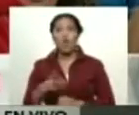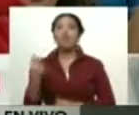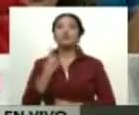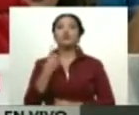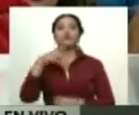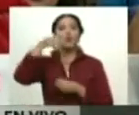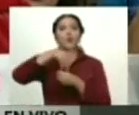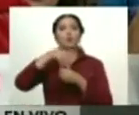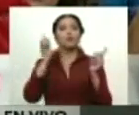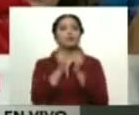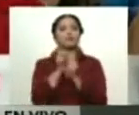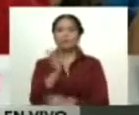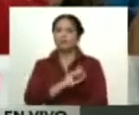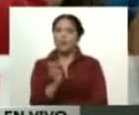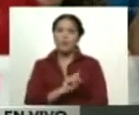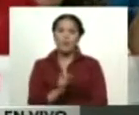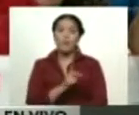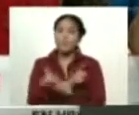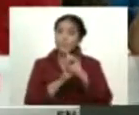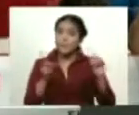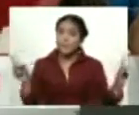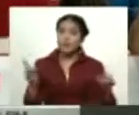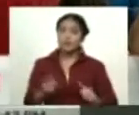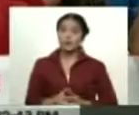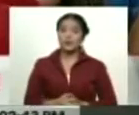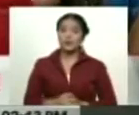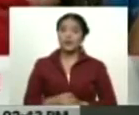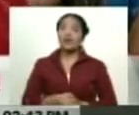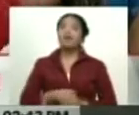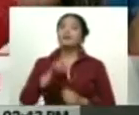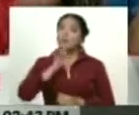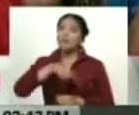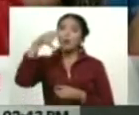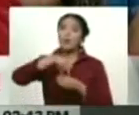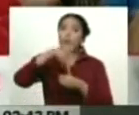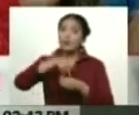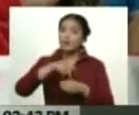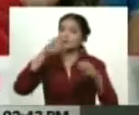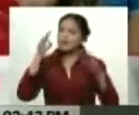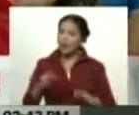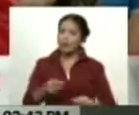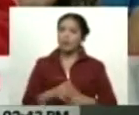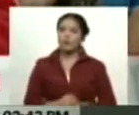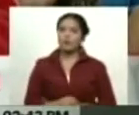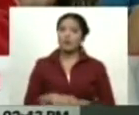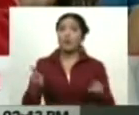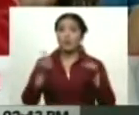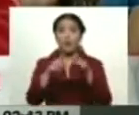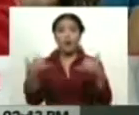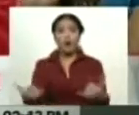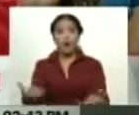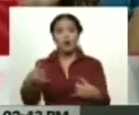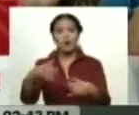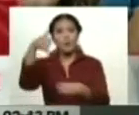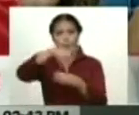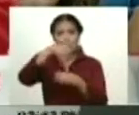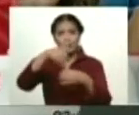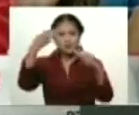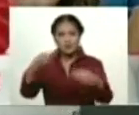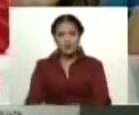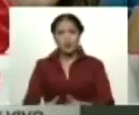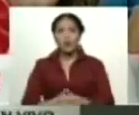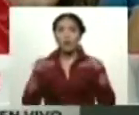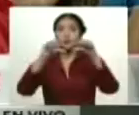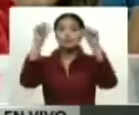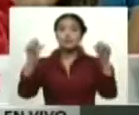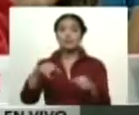votar, pero también es votar y votar seguro, como nos toca ahora, votar seguro, con un